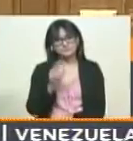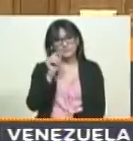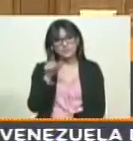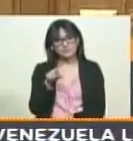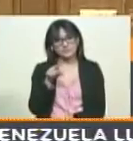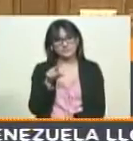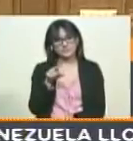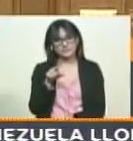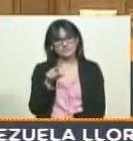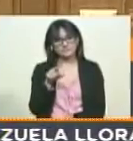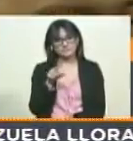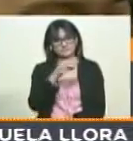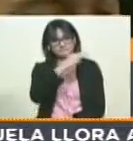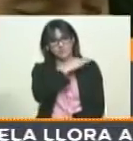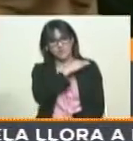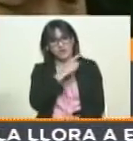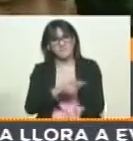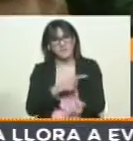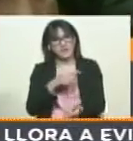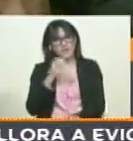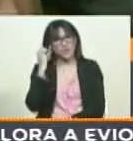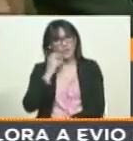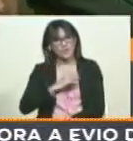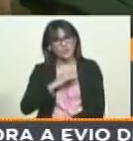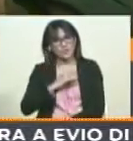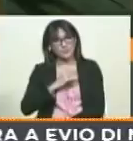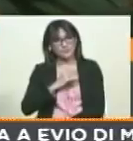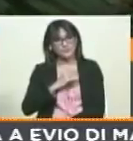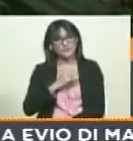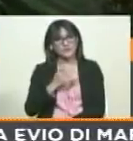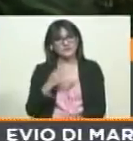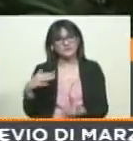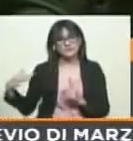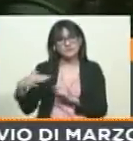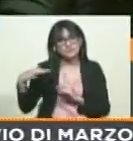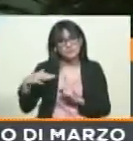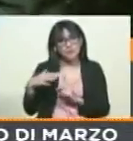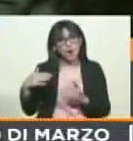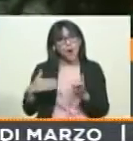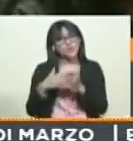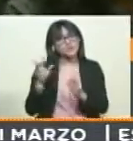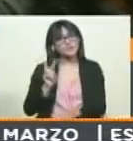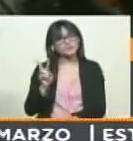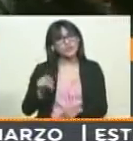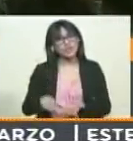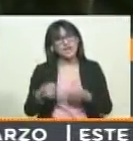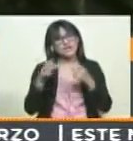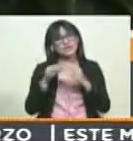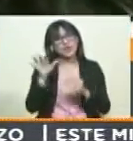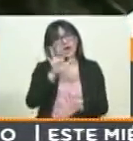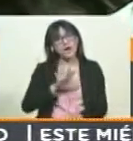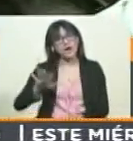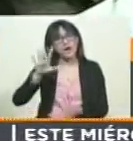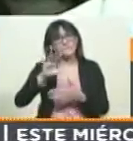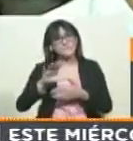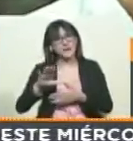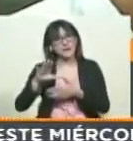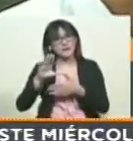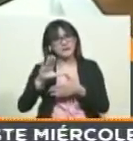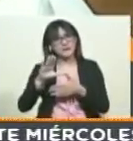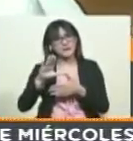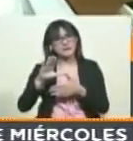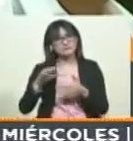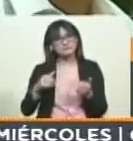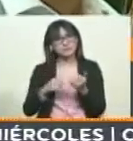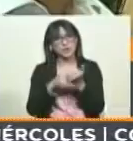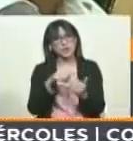Ruz, la agresión y la violencia golpista contra Venezuela dañan a toda nuestra América y solo benefician